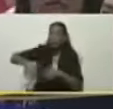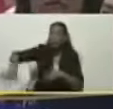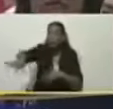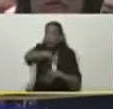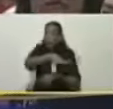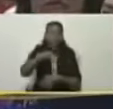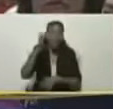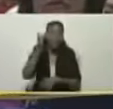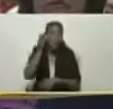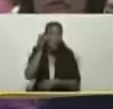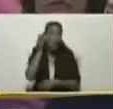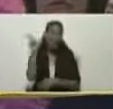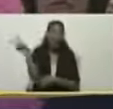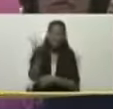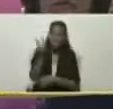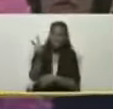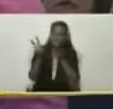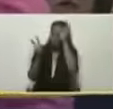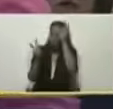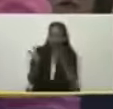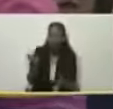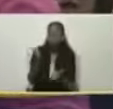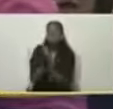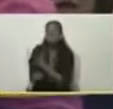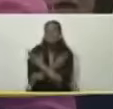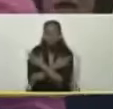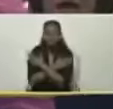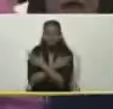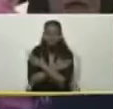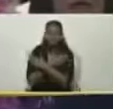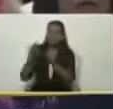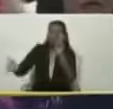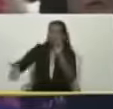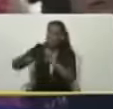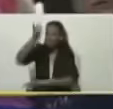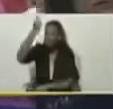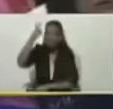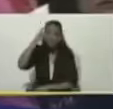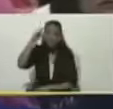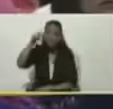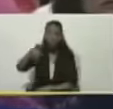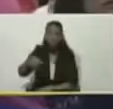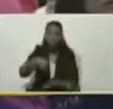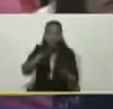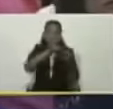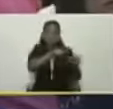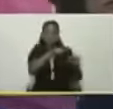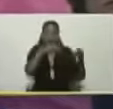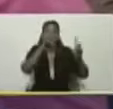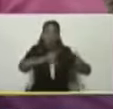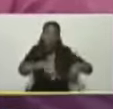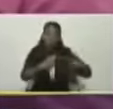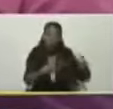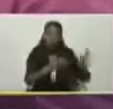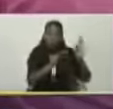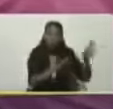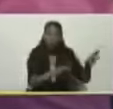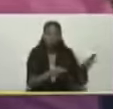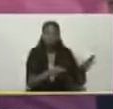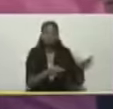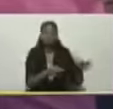las mujeres venezolanas felicitarlo. El día que usted innovó y